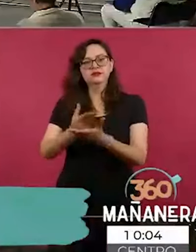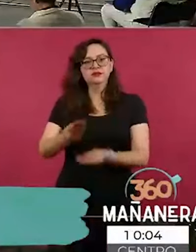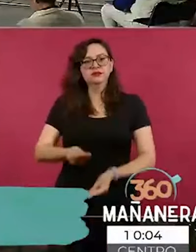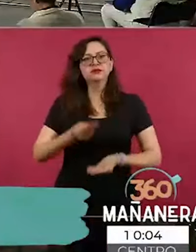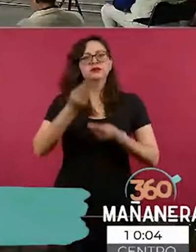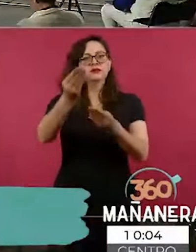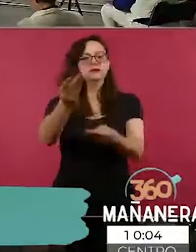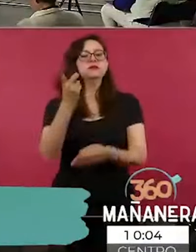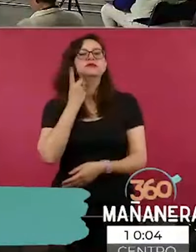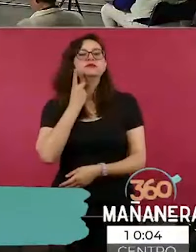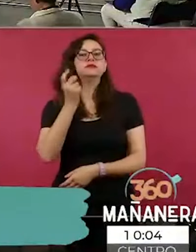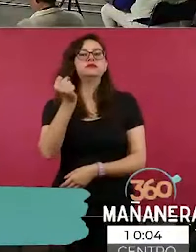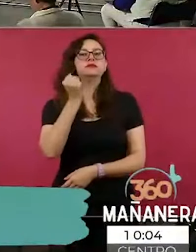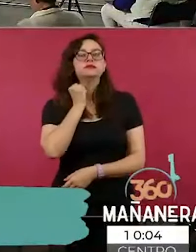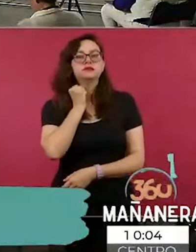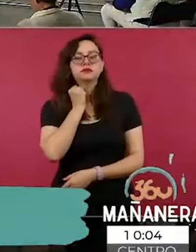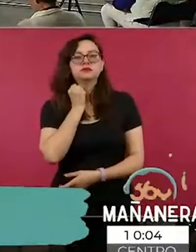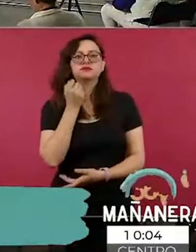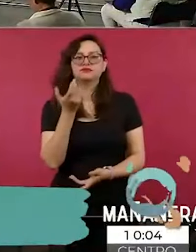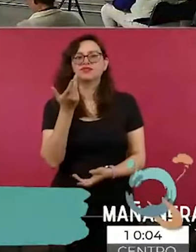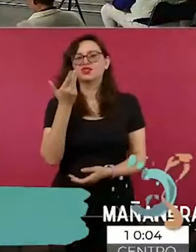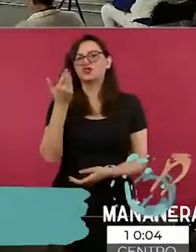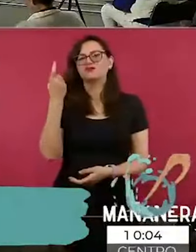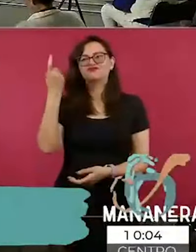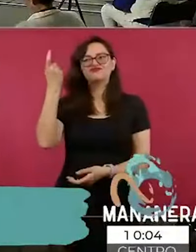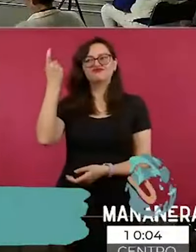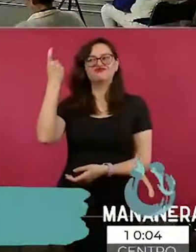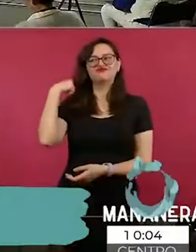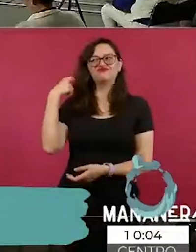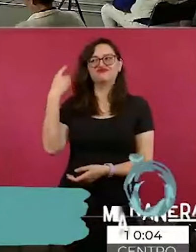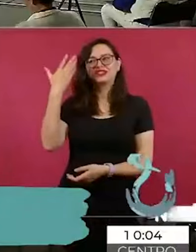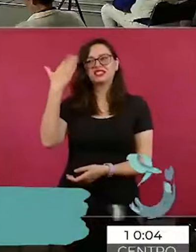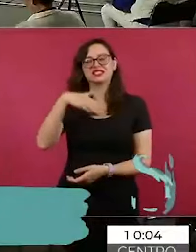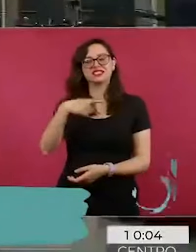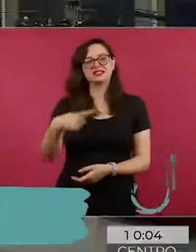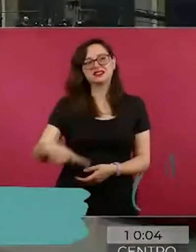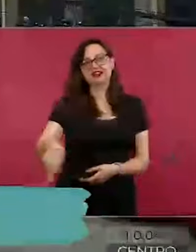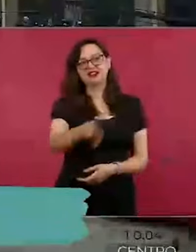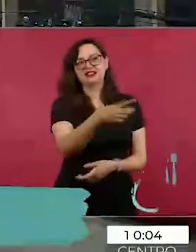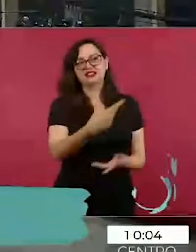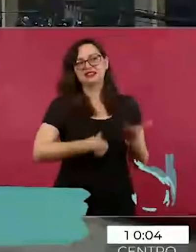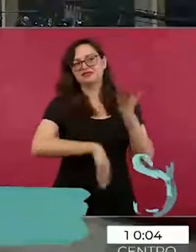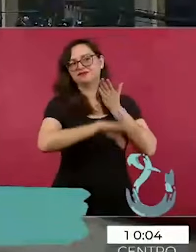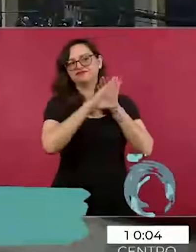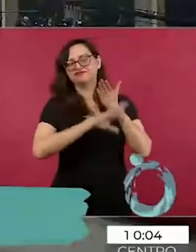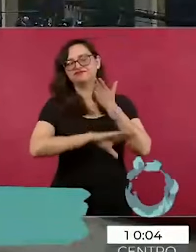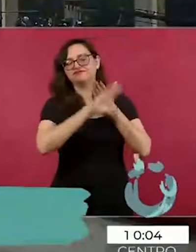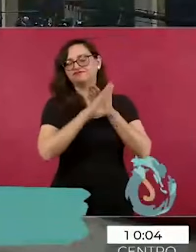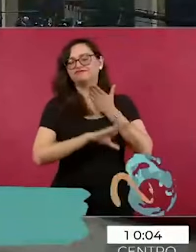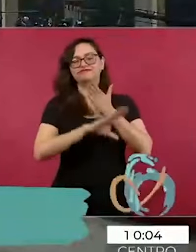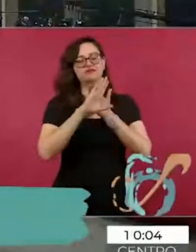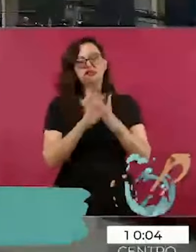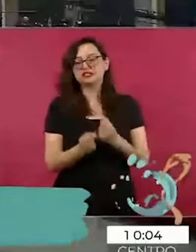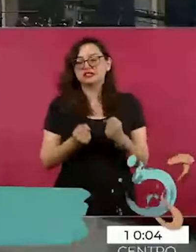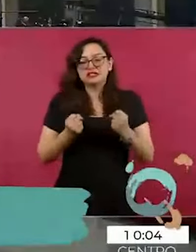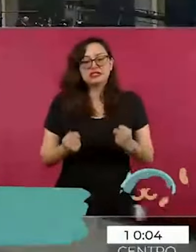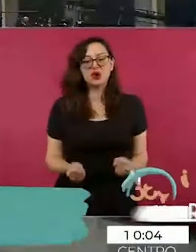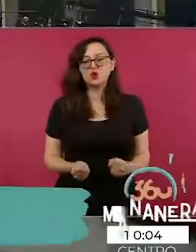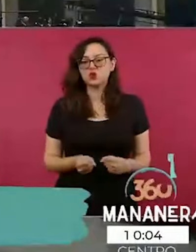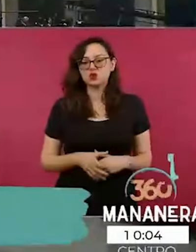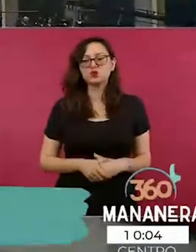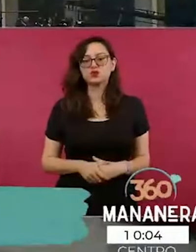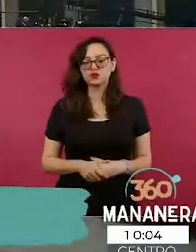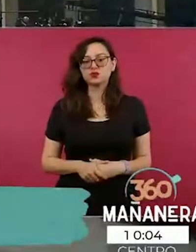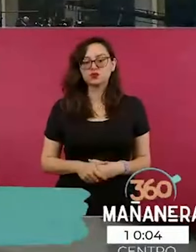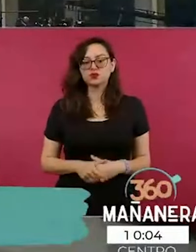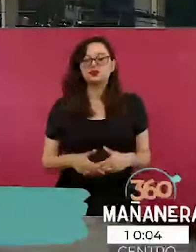gener cierta polémica por esto la dejáramos